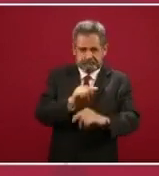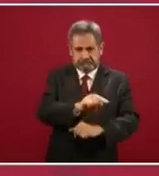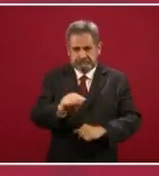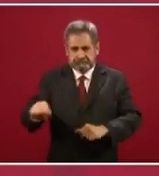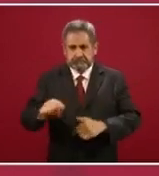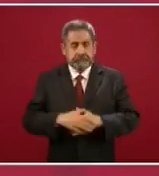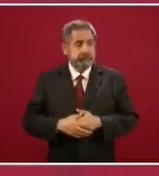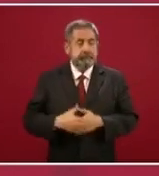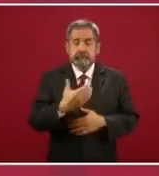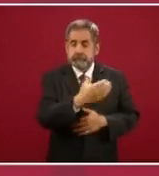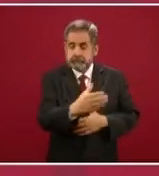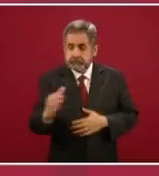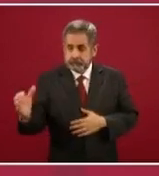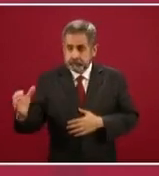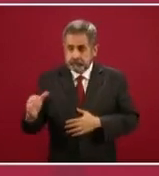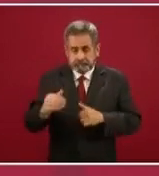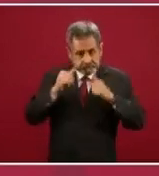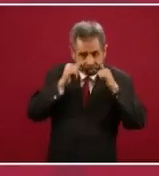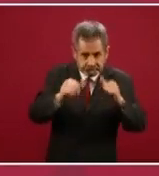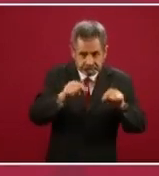atender el campo,